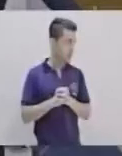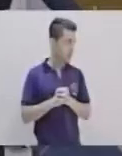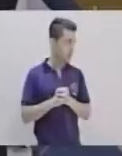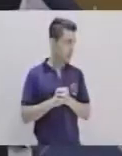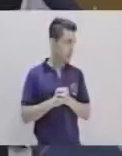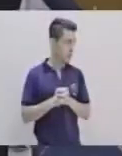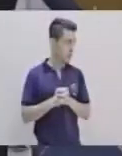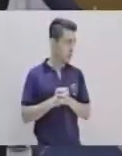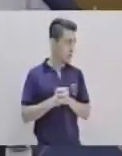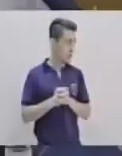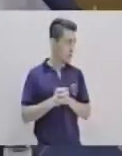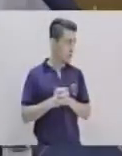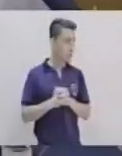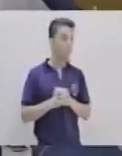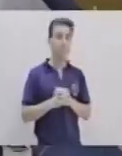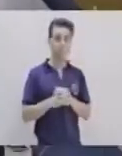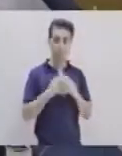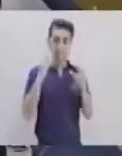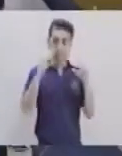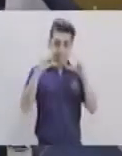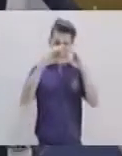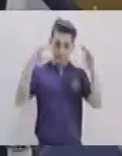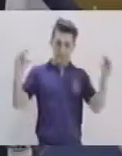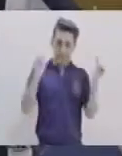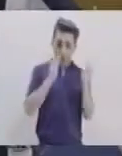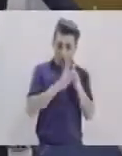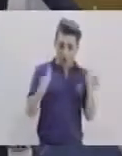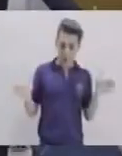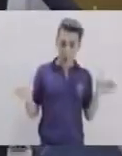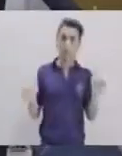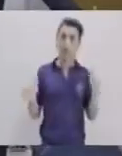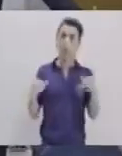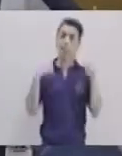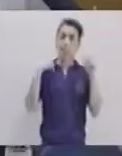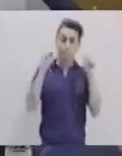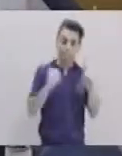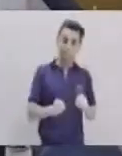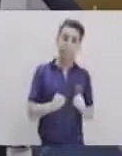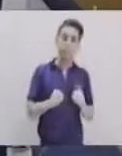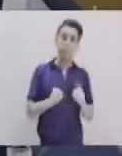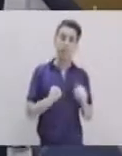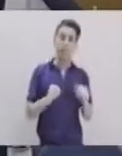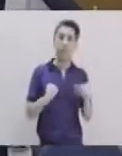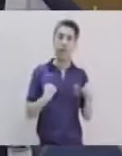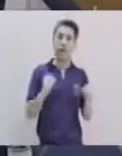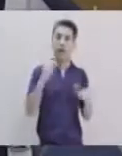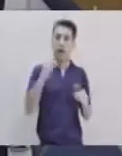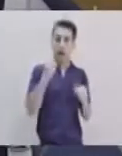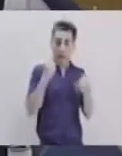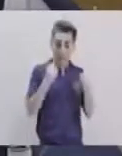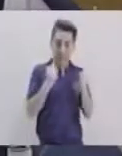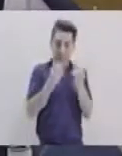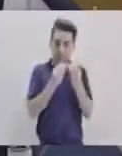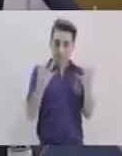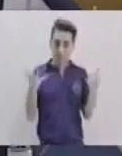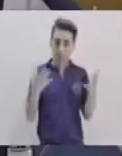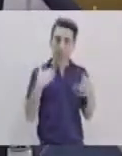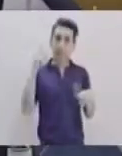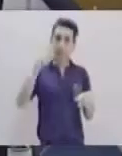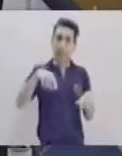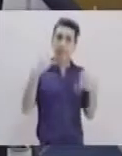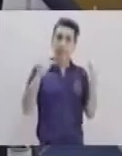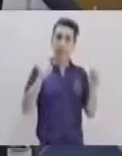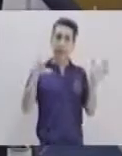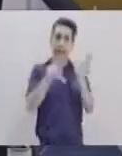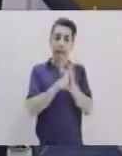Así está bien ordenado. Muy bien, ahora que ya está ordenado, entonces podemos operar. Recuerda que seguimos aplicando